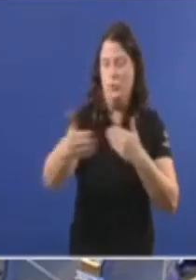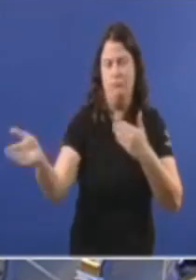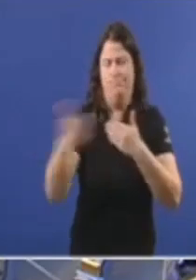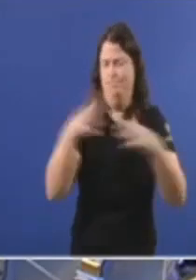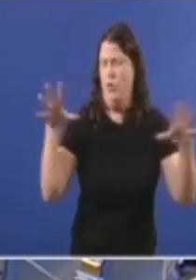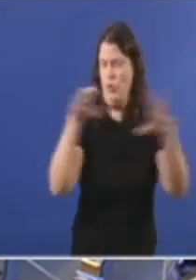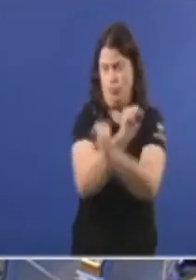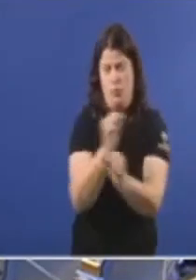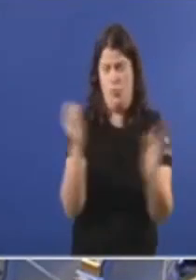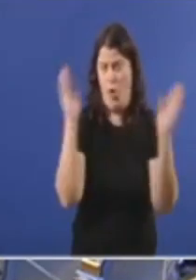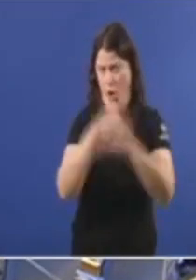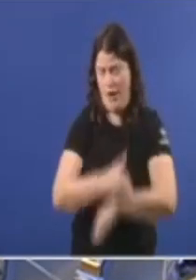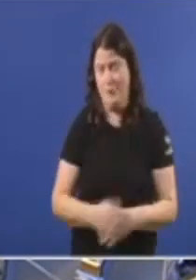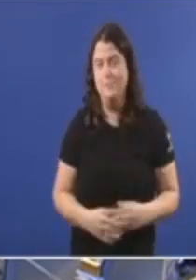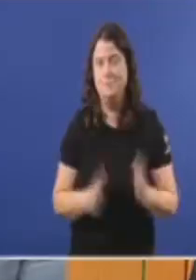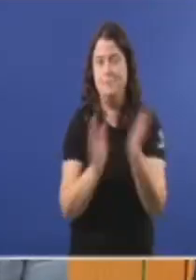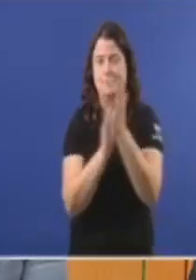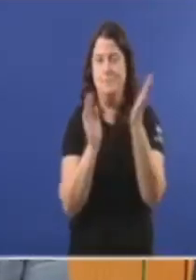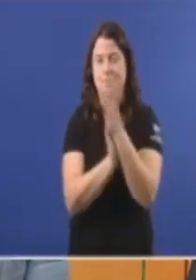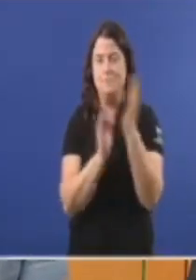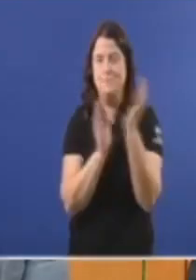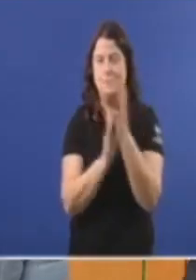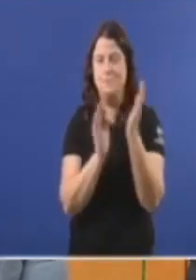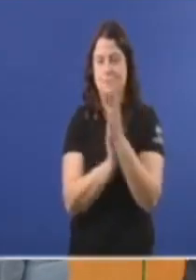señora Pontón.